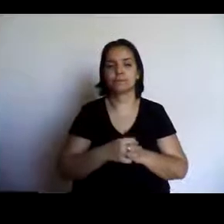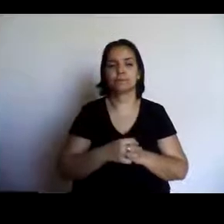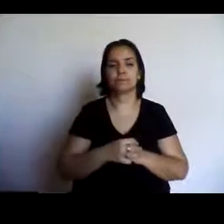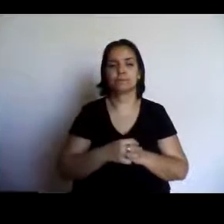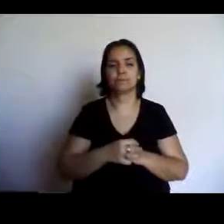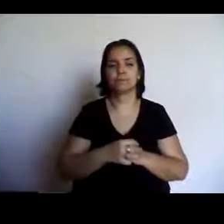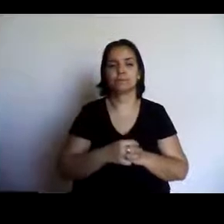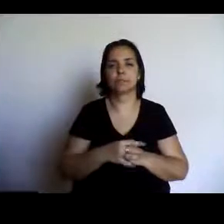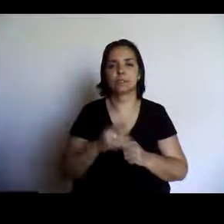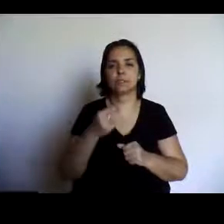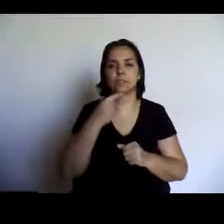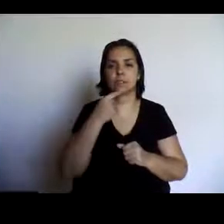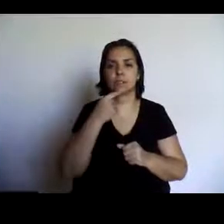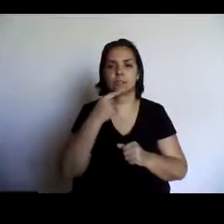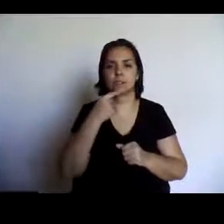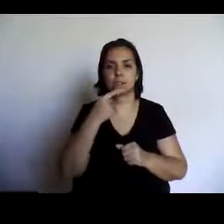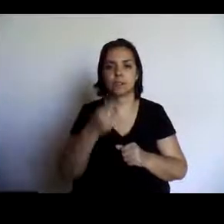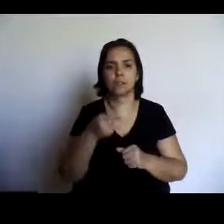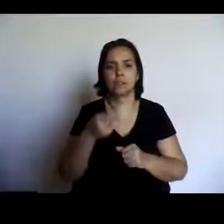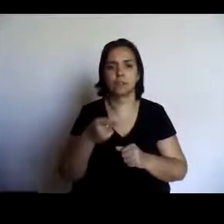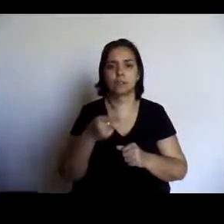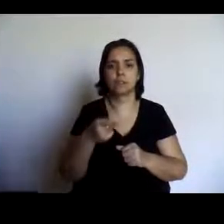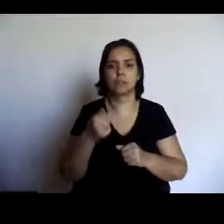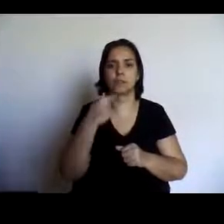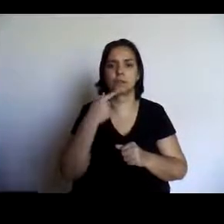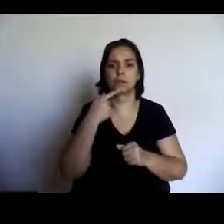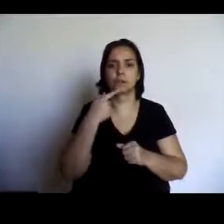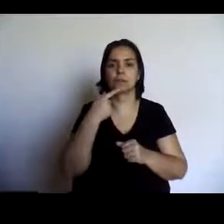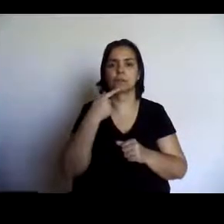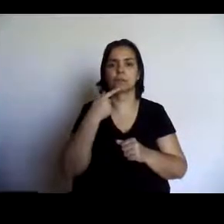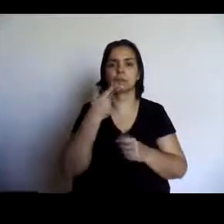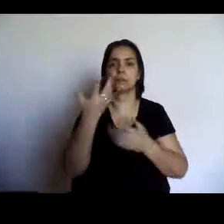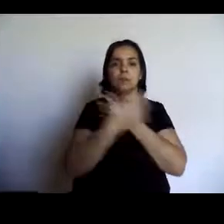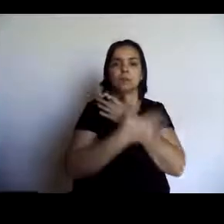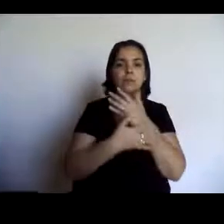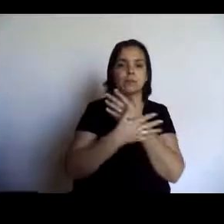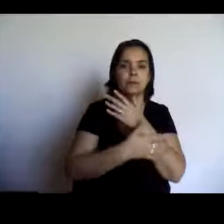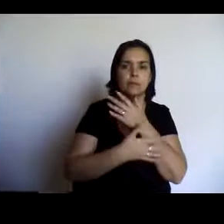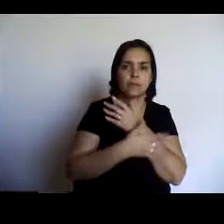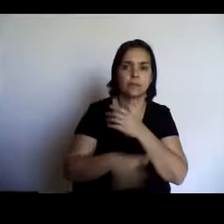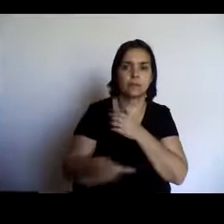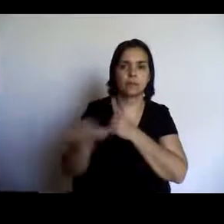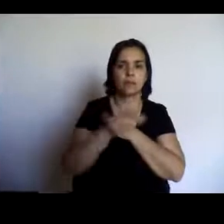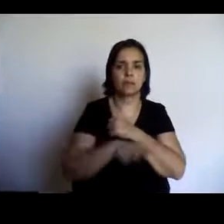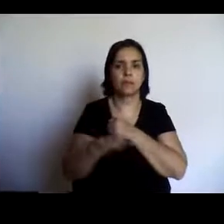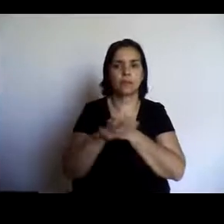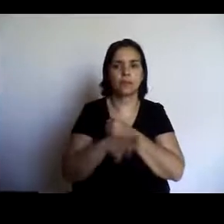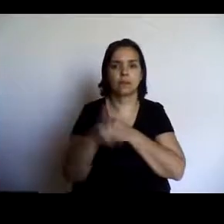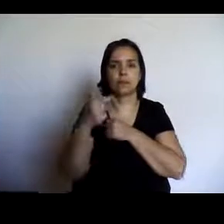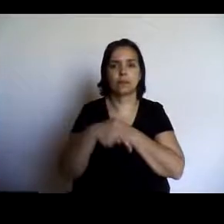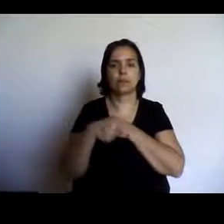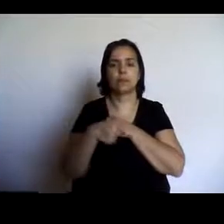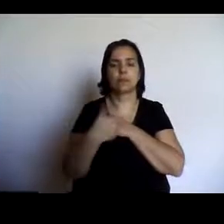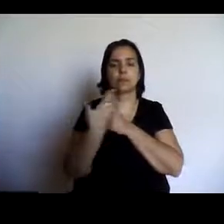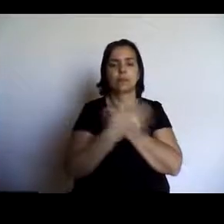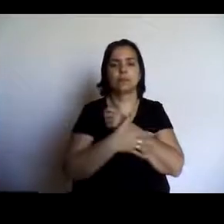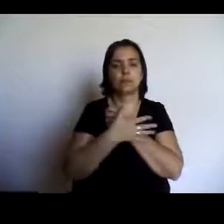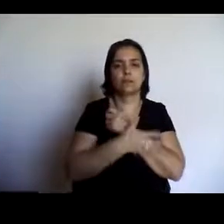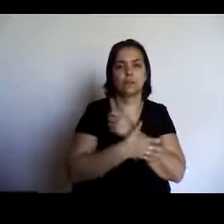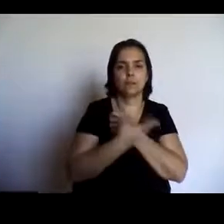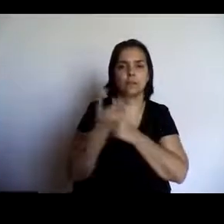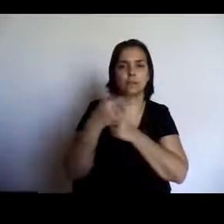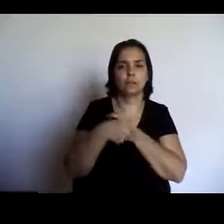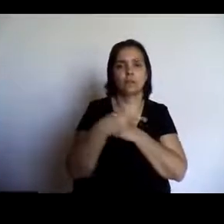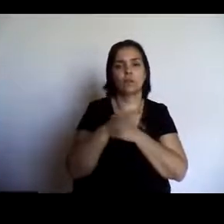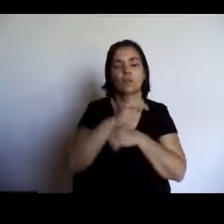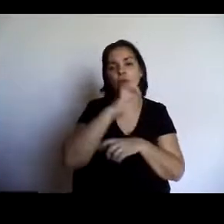Nos dedicamos a la representación de los intereses de la administración local, de la administración local ante las instituciones